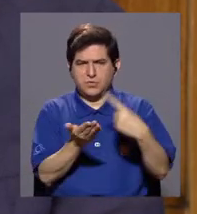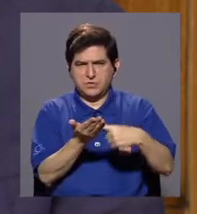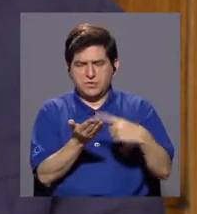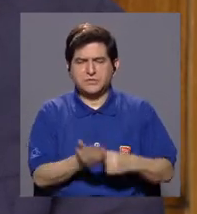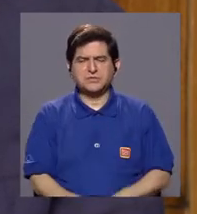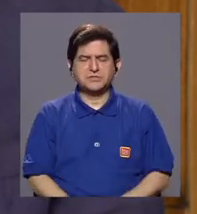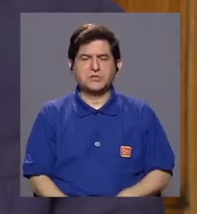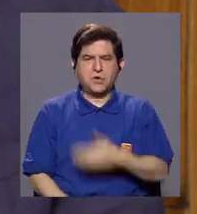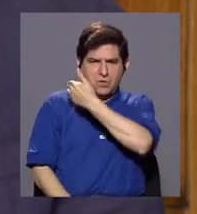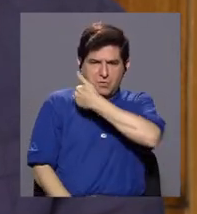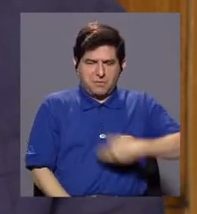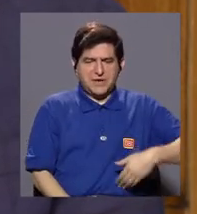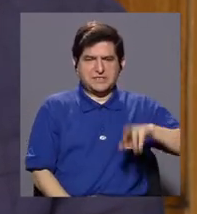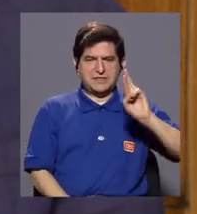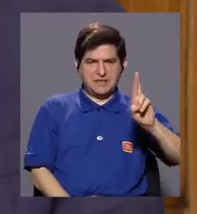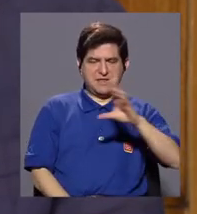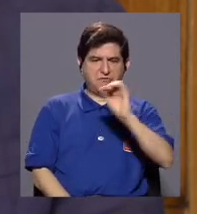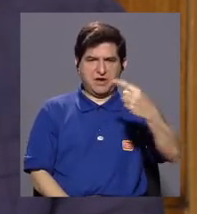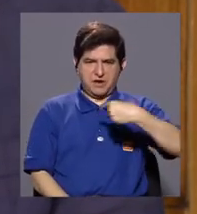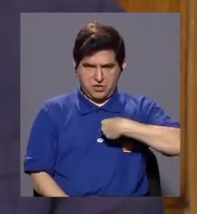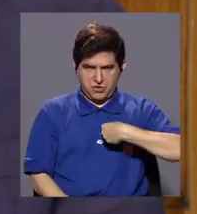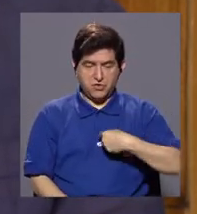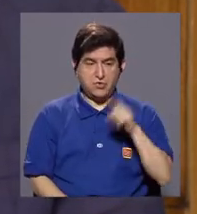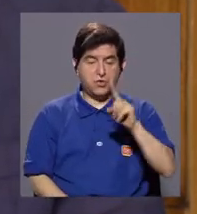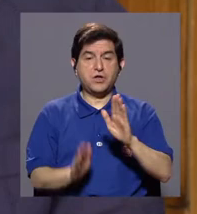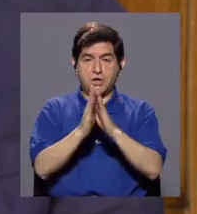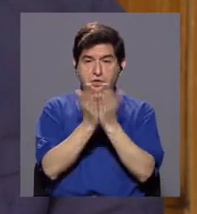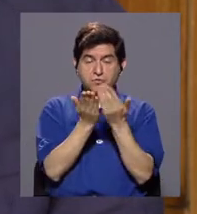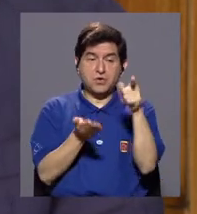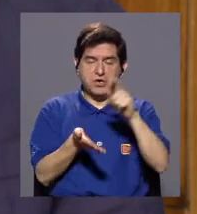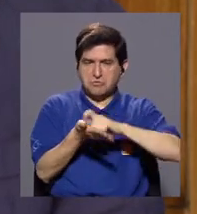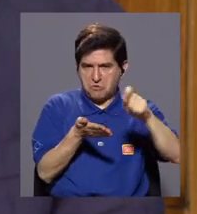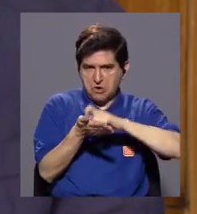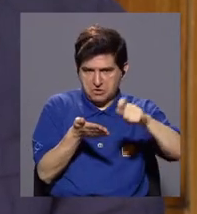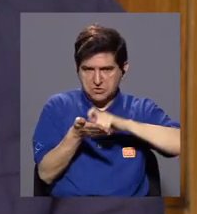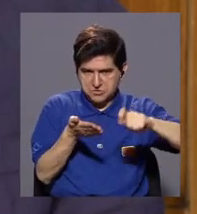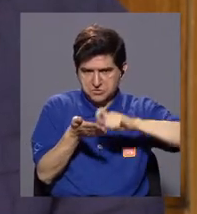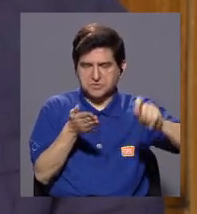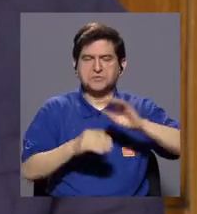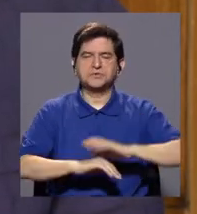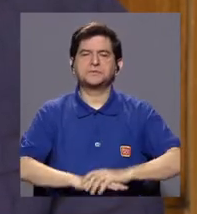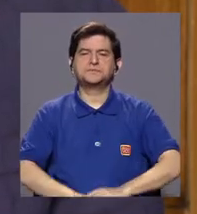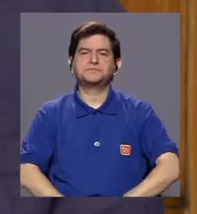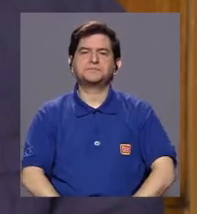presidente Reagan y yo. Y eso está en un libro que él escribió.